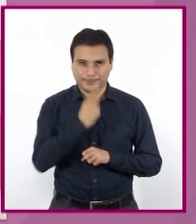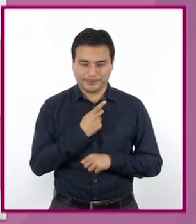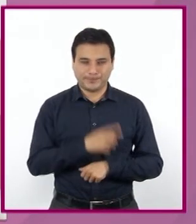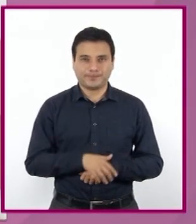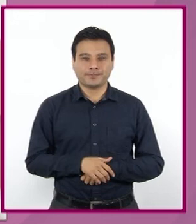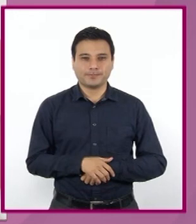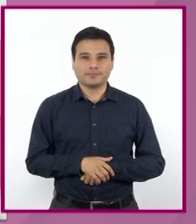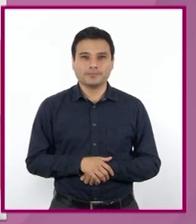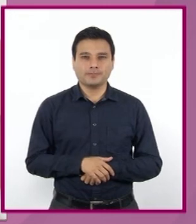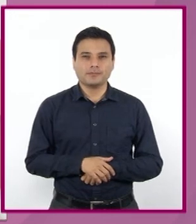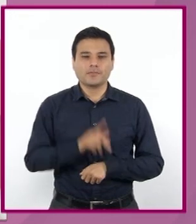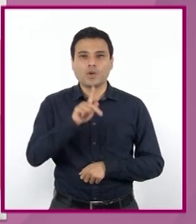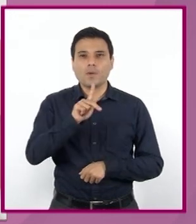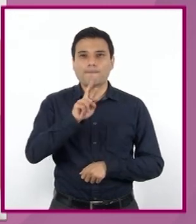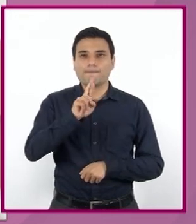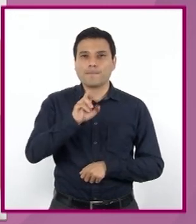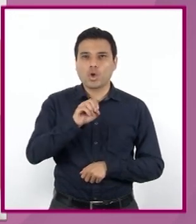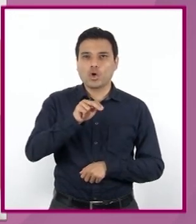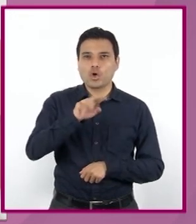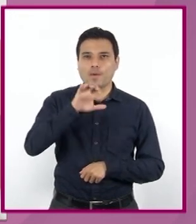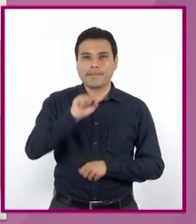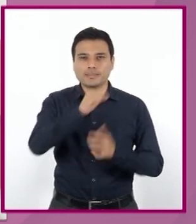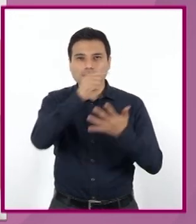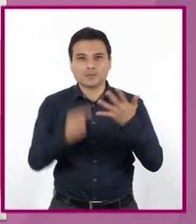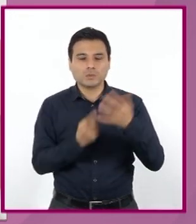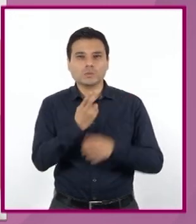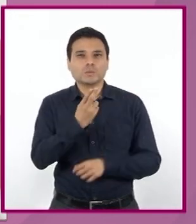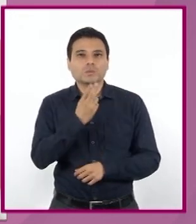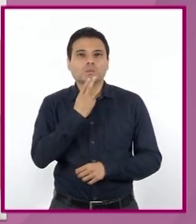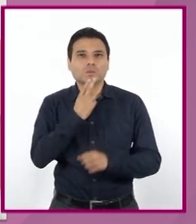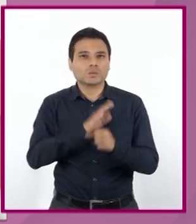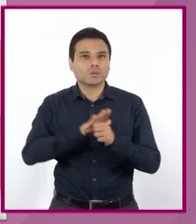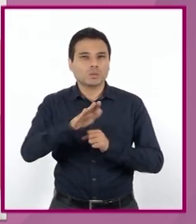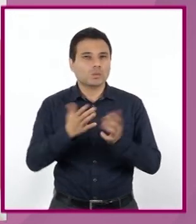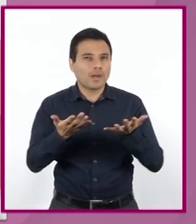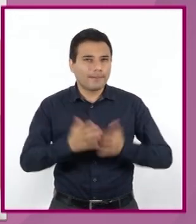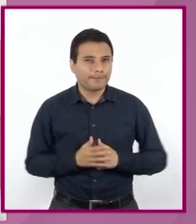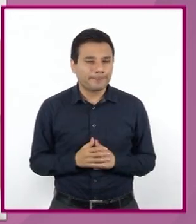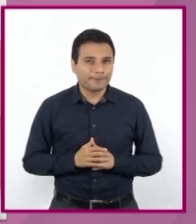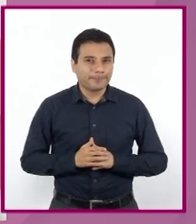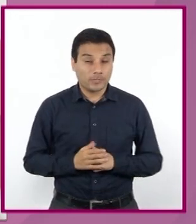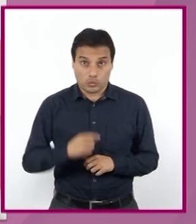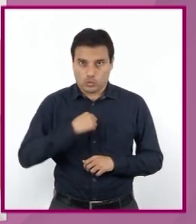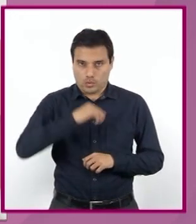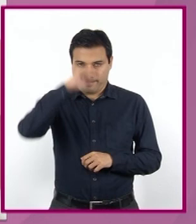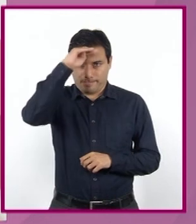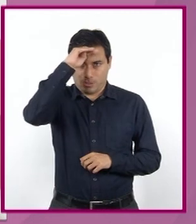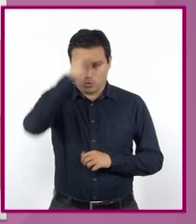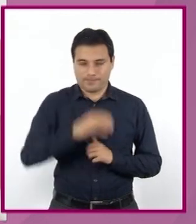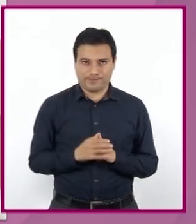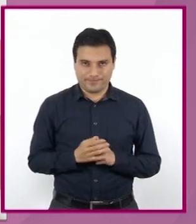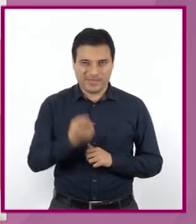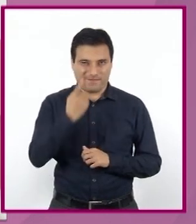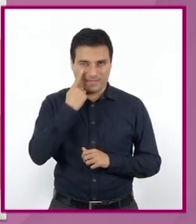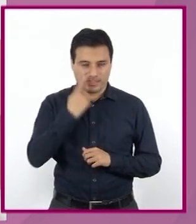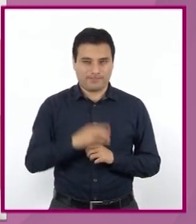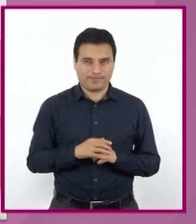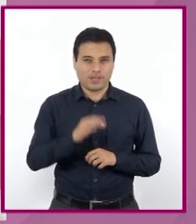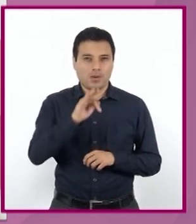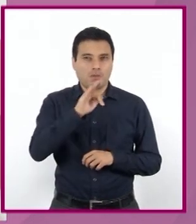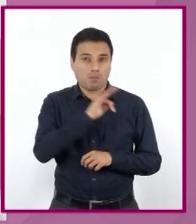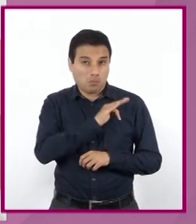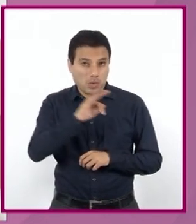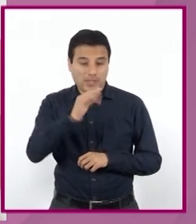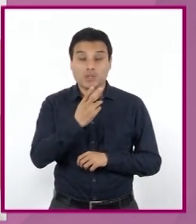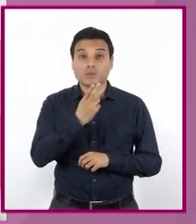¿Qué pronombres usarían para sustituir las palabras que se repiten? Yo propongo que se puedan sustituir por pronombres